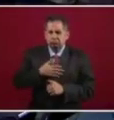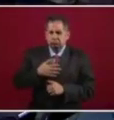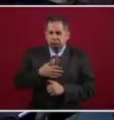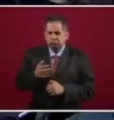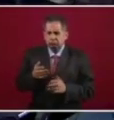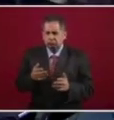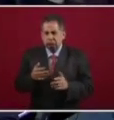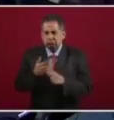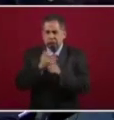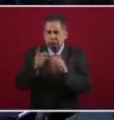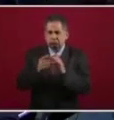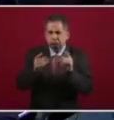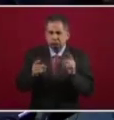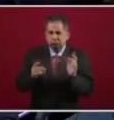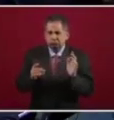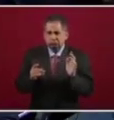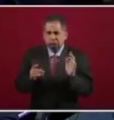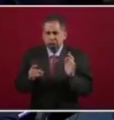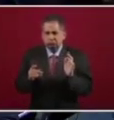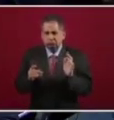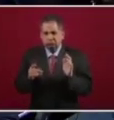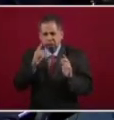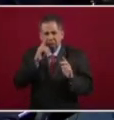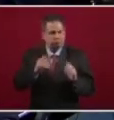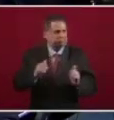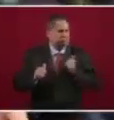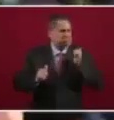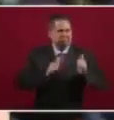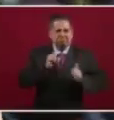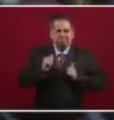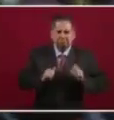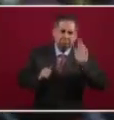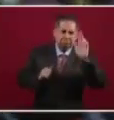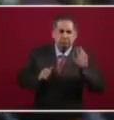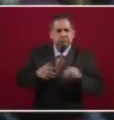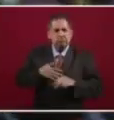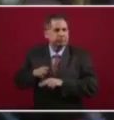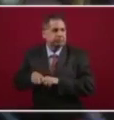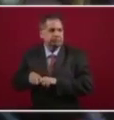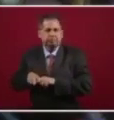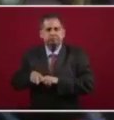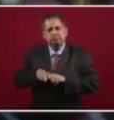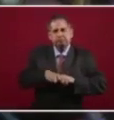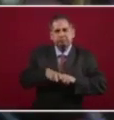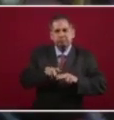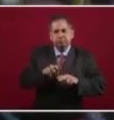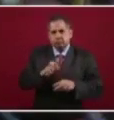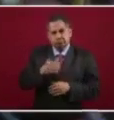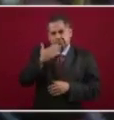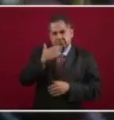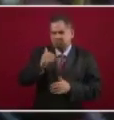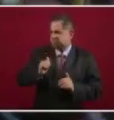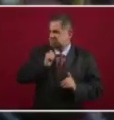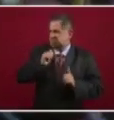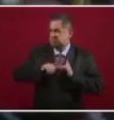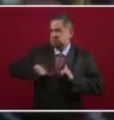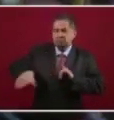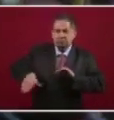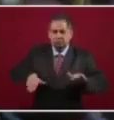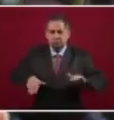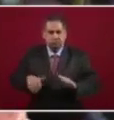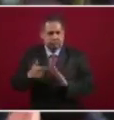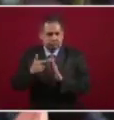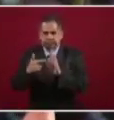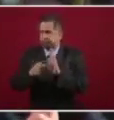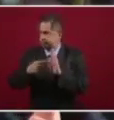silla en tanto otros toman la palabra por la fuerza. Eso también no es correcto, si hay reglas